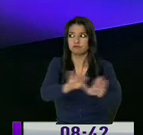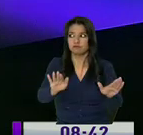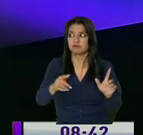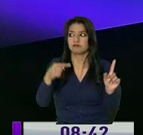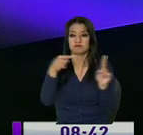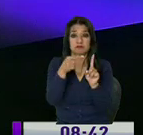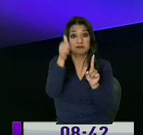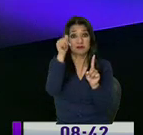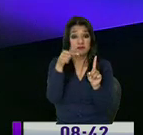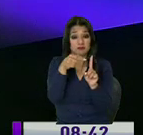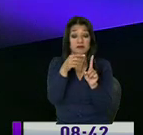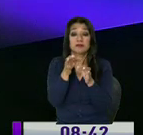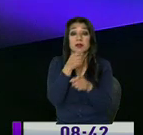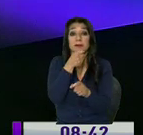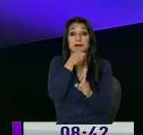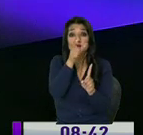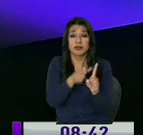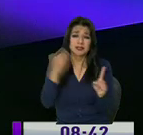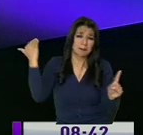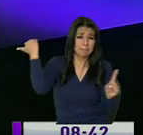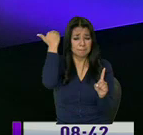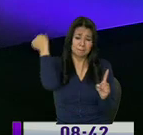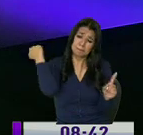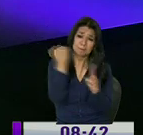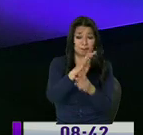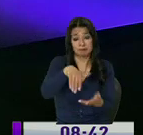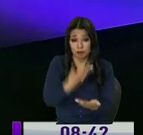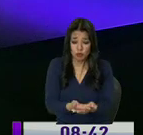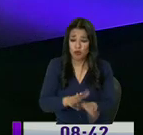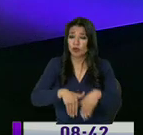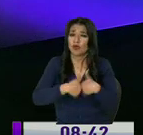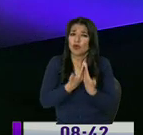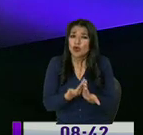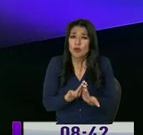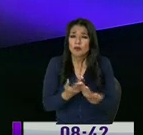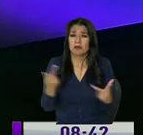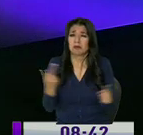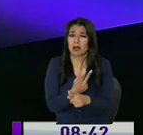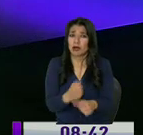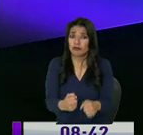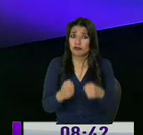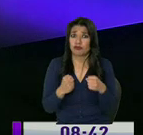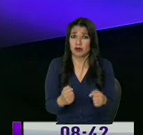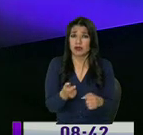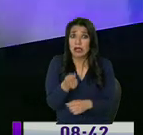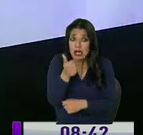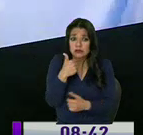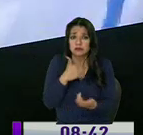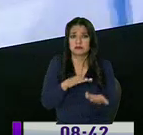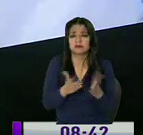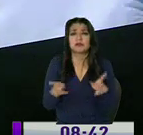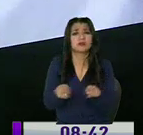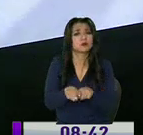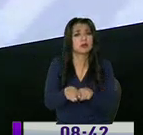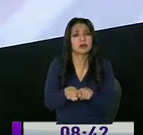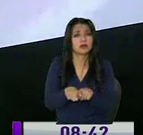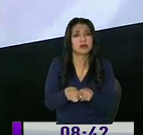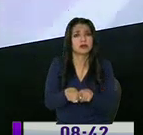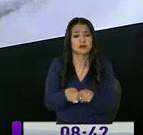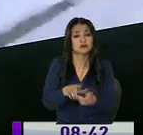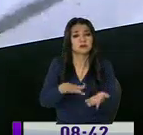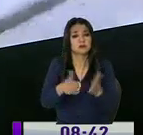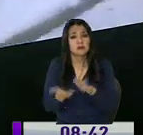ayer fue realmente increíble, ver cómo se gana la violencia, la pedrada que le meten. Así como es lamentable las muertes,